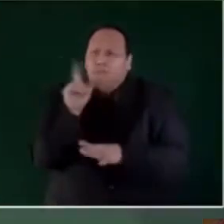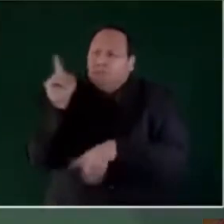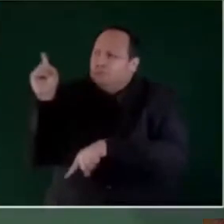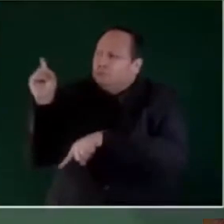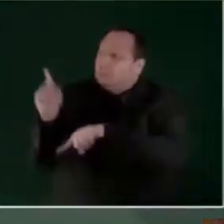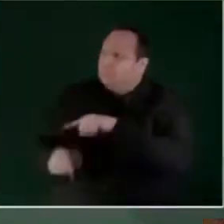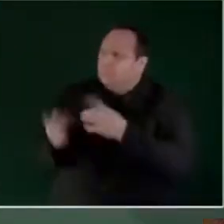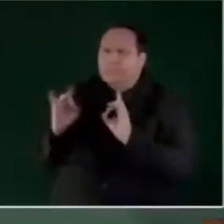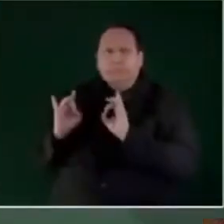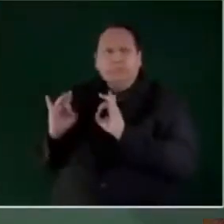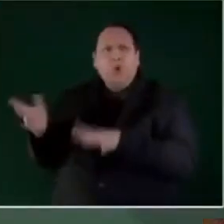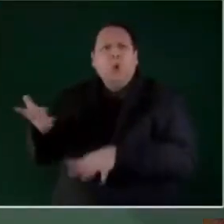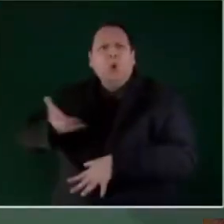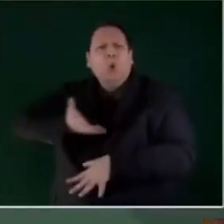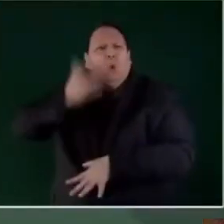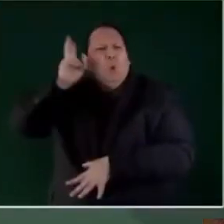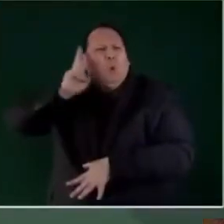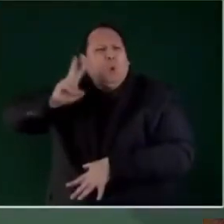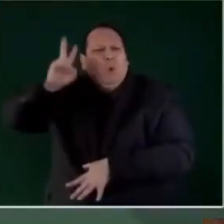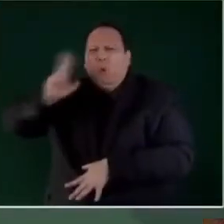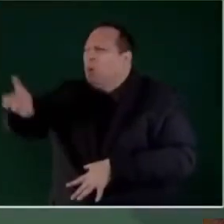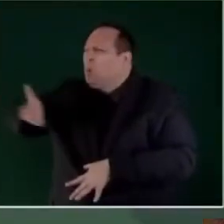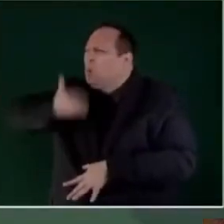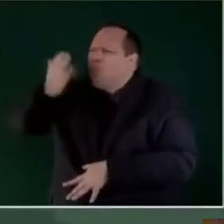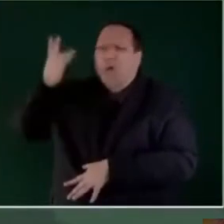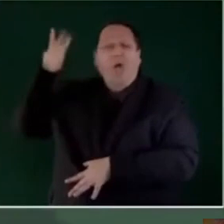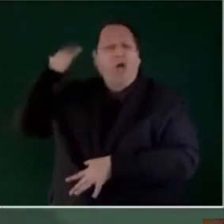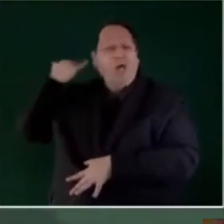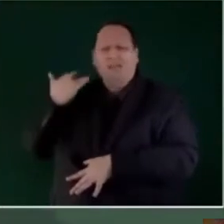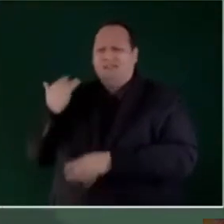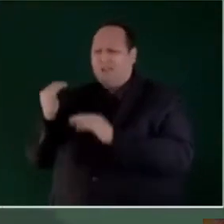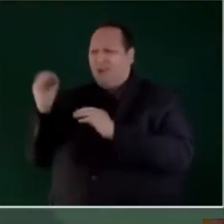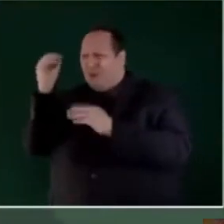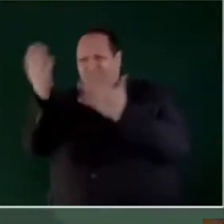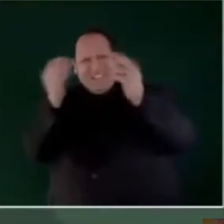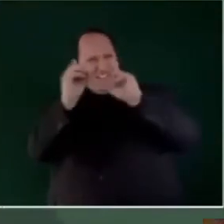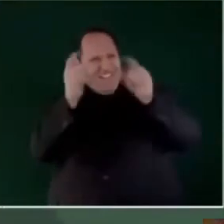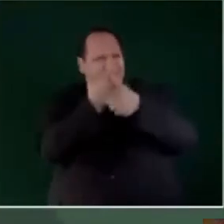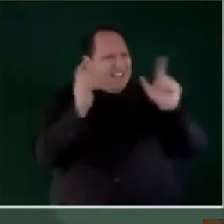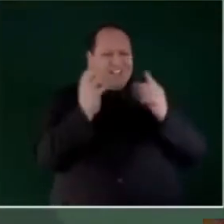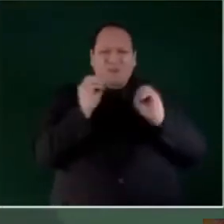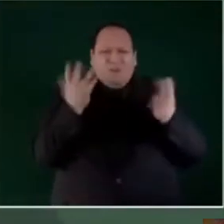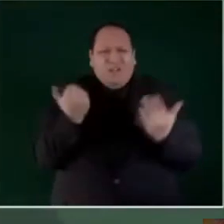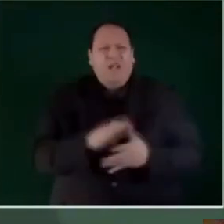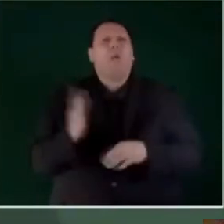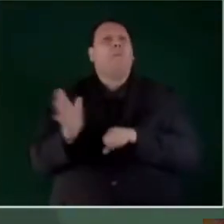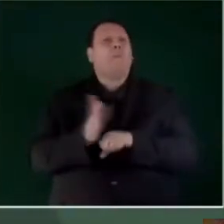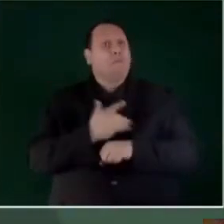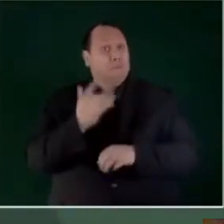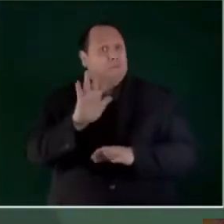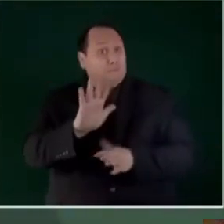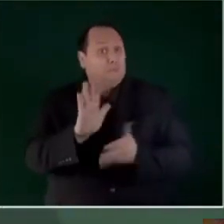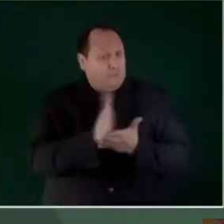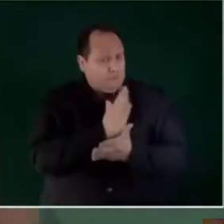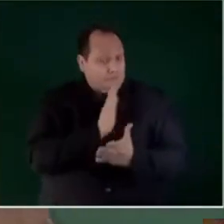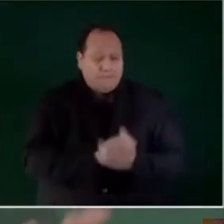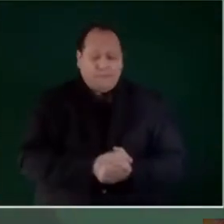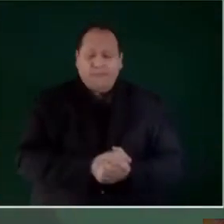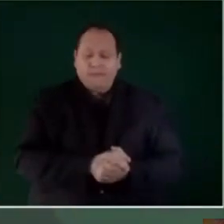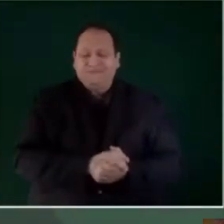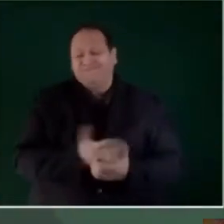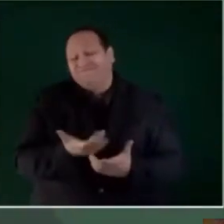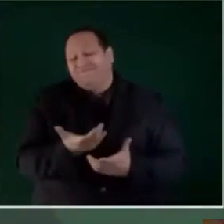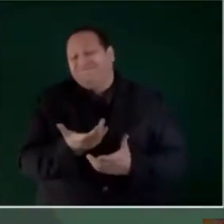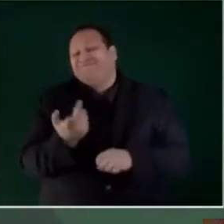desterrar todos esos vicios, esas prácticas antidemocráticas, porque además